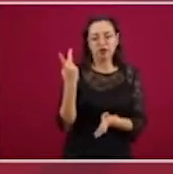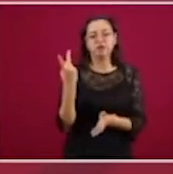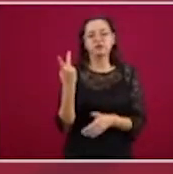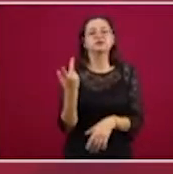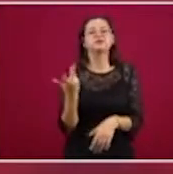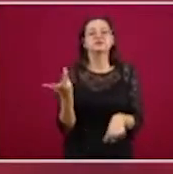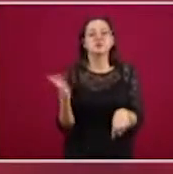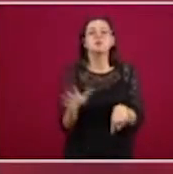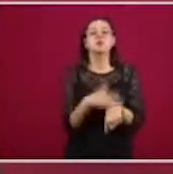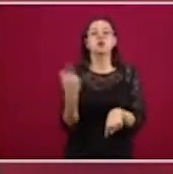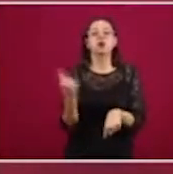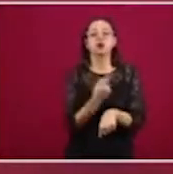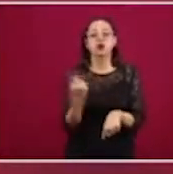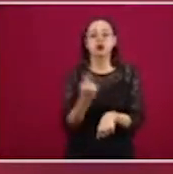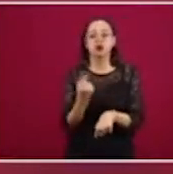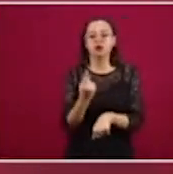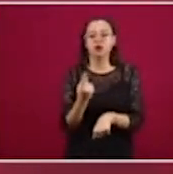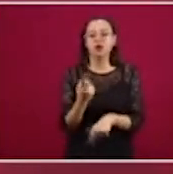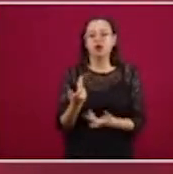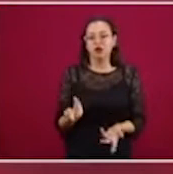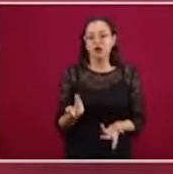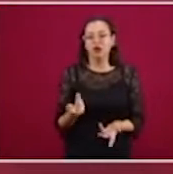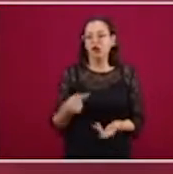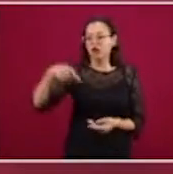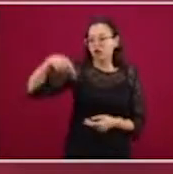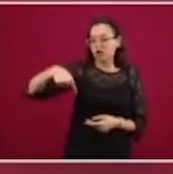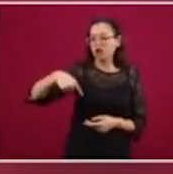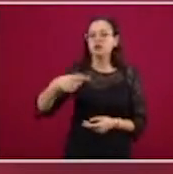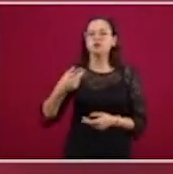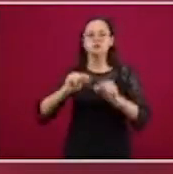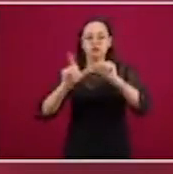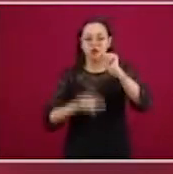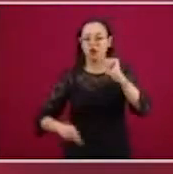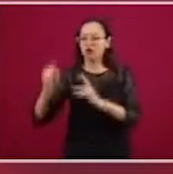tenemos posibilidad de refinar más petróleo.